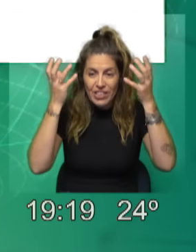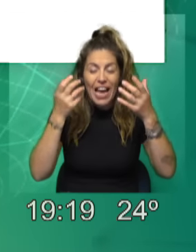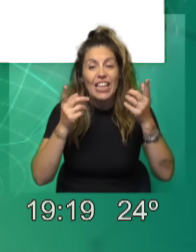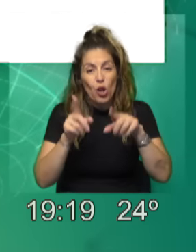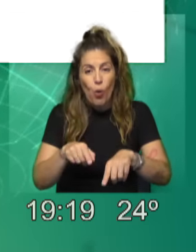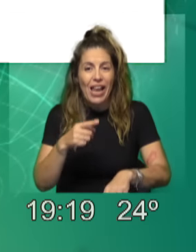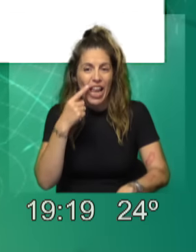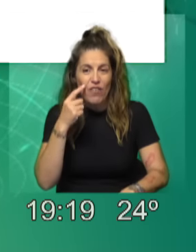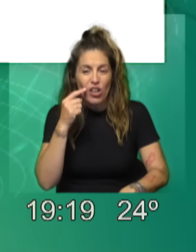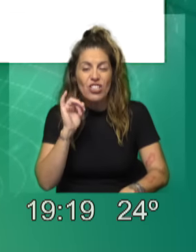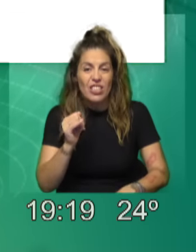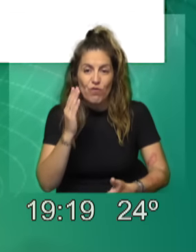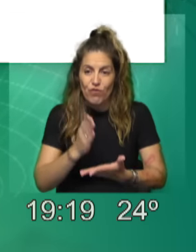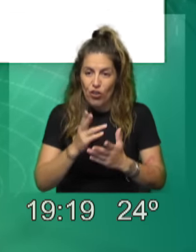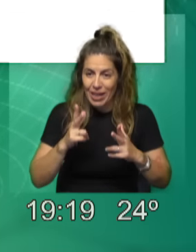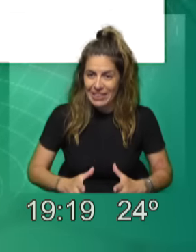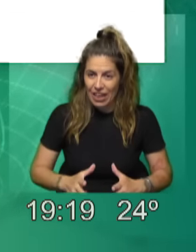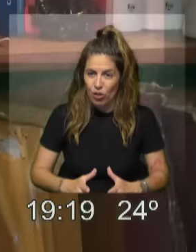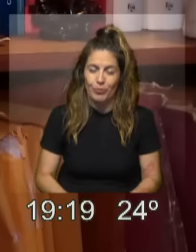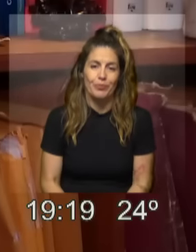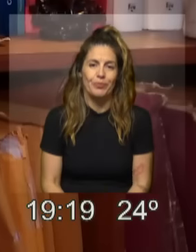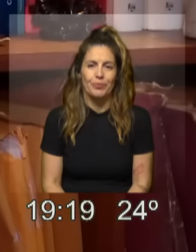formalizado, finalizó su vía.